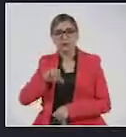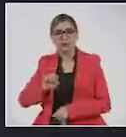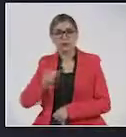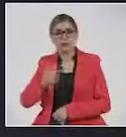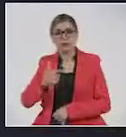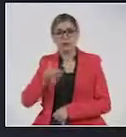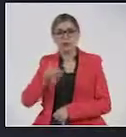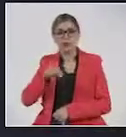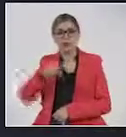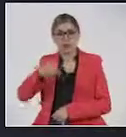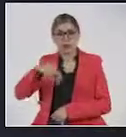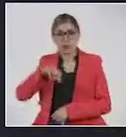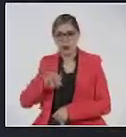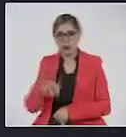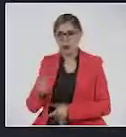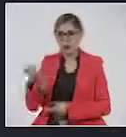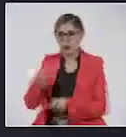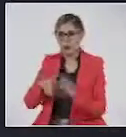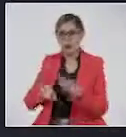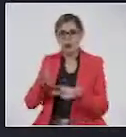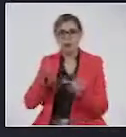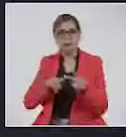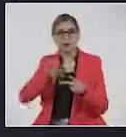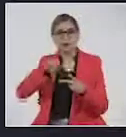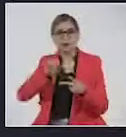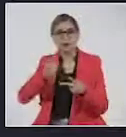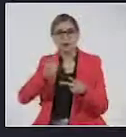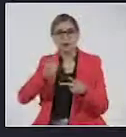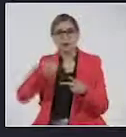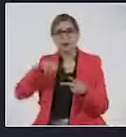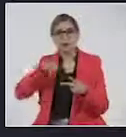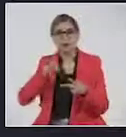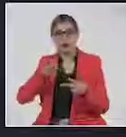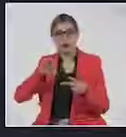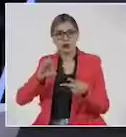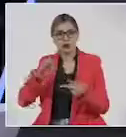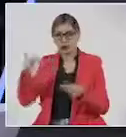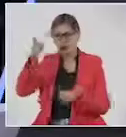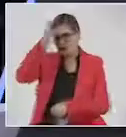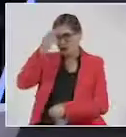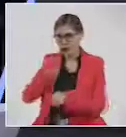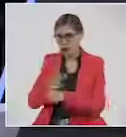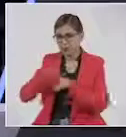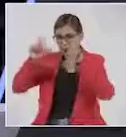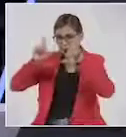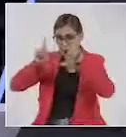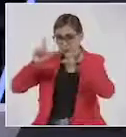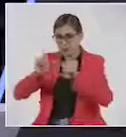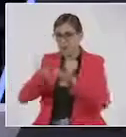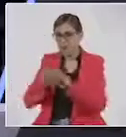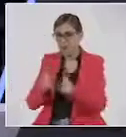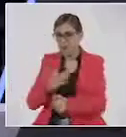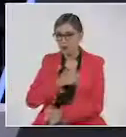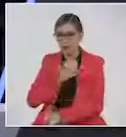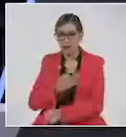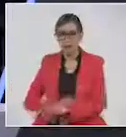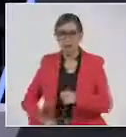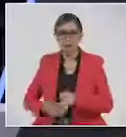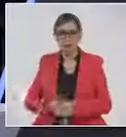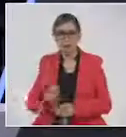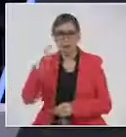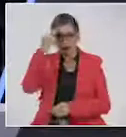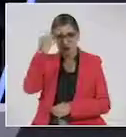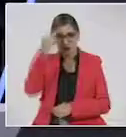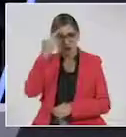Uranga, y también se encuentra con nosotros Jap Guerrero, director de fotografía. ¿Qué tal? ¿Cómo están? Muy buenas tardes. ¿Qué tal? Buenas tardes, buenas tardes.